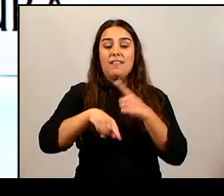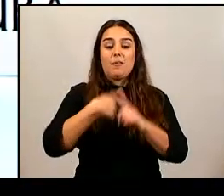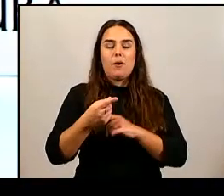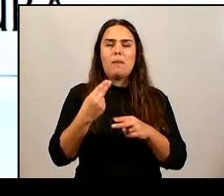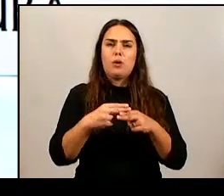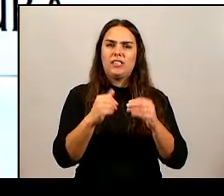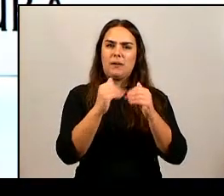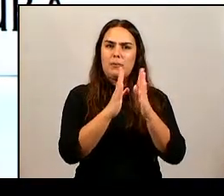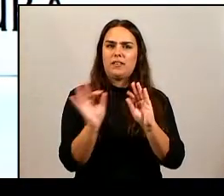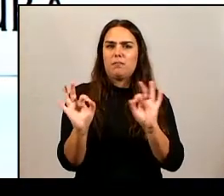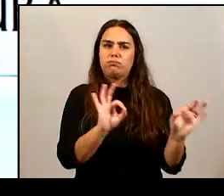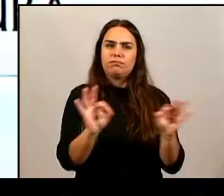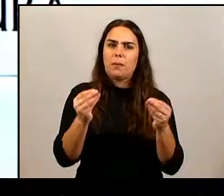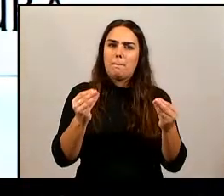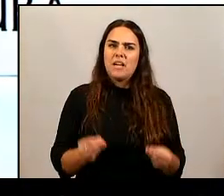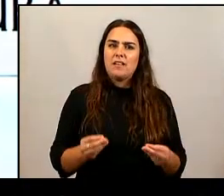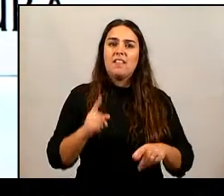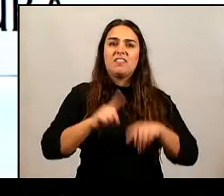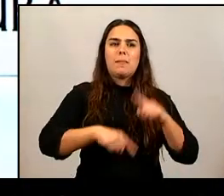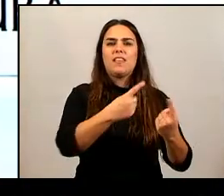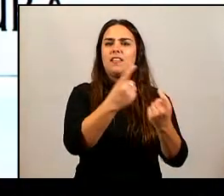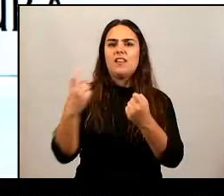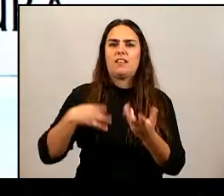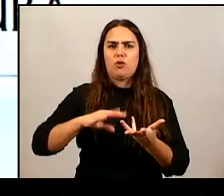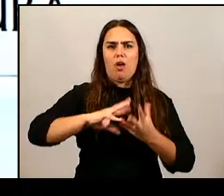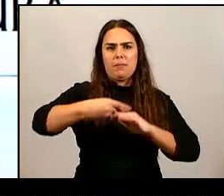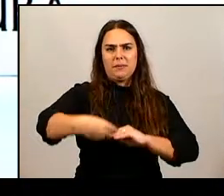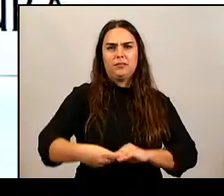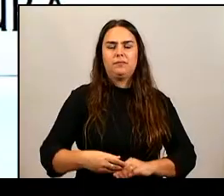vivienda acorde a las necesidades de la población.